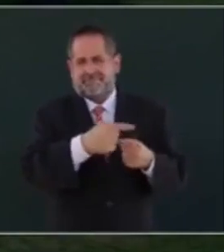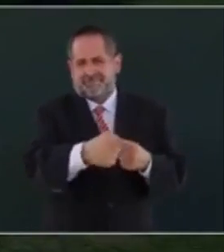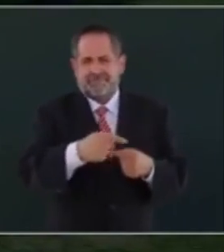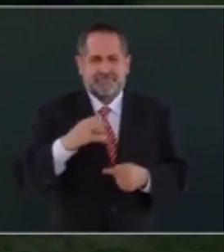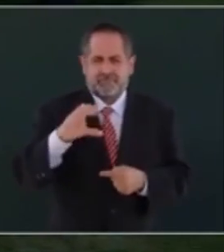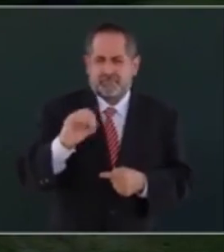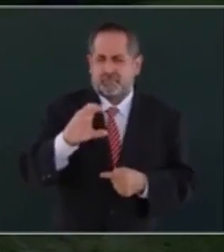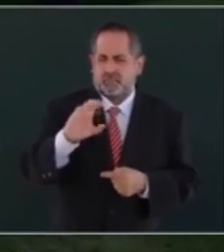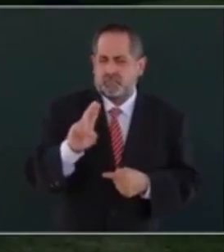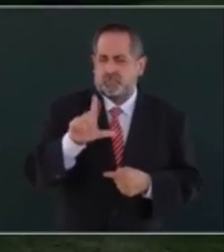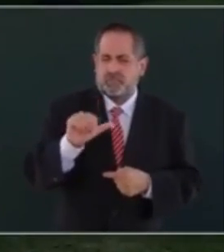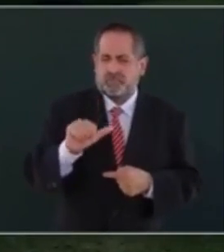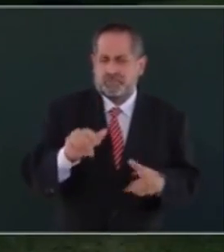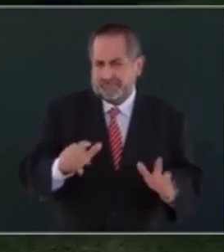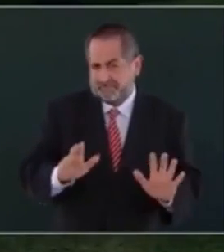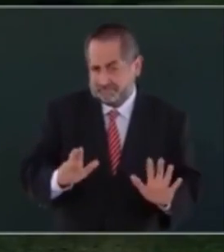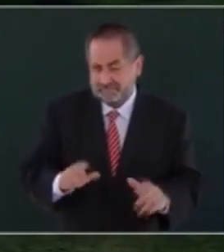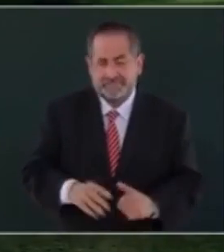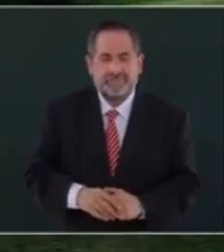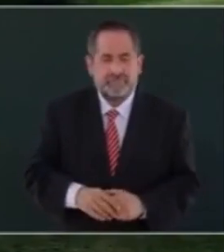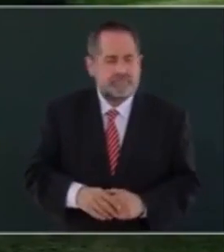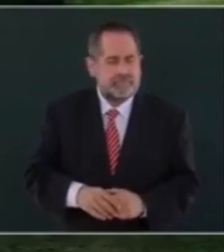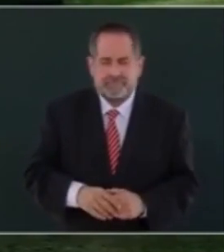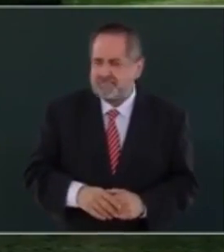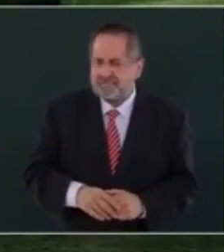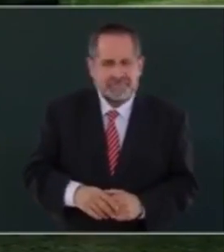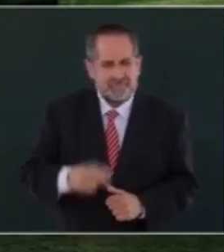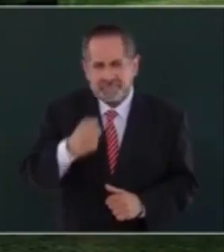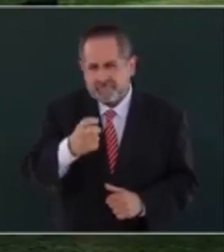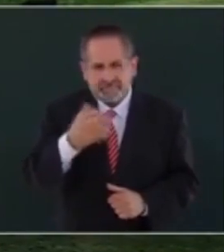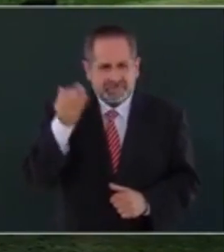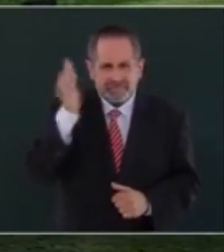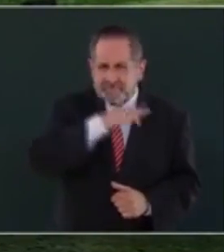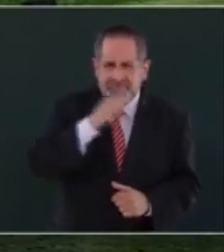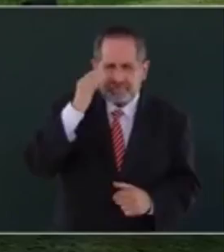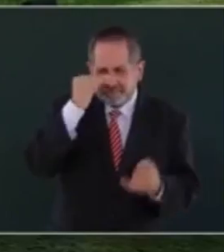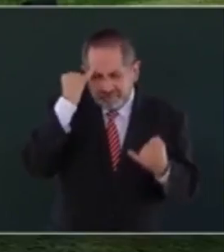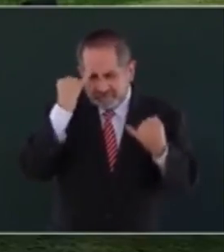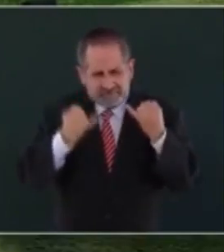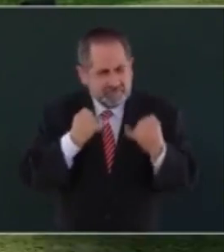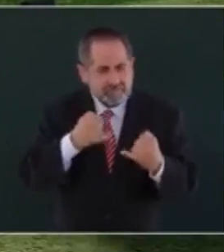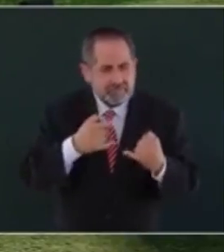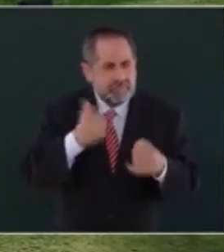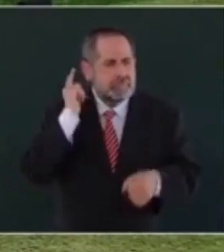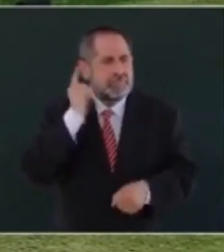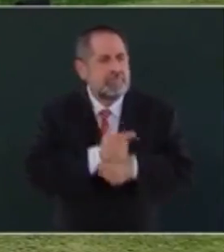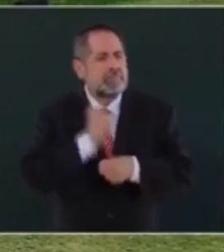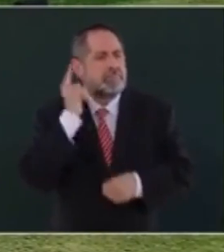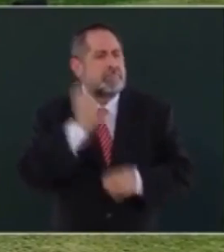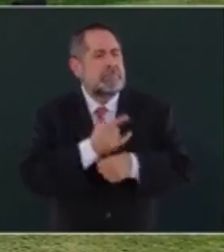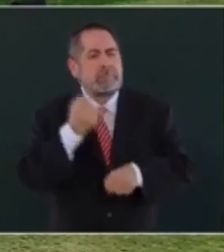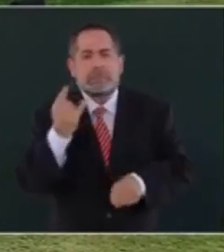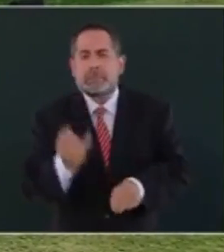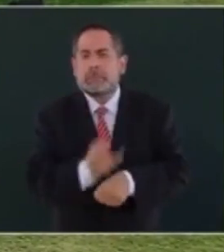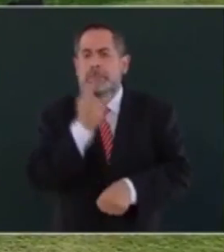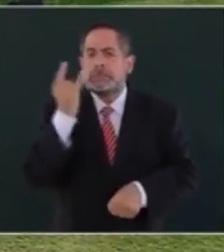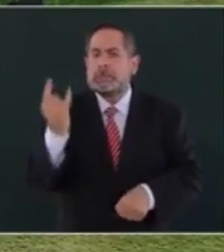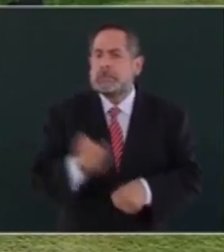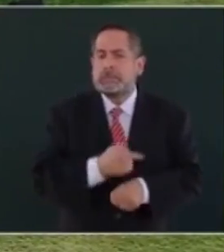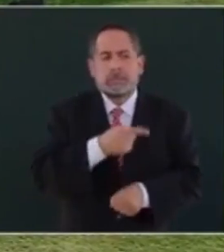de Cocula. Todo ese infundio se ha venido cayendo con las